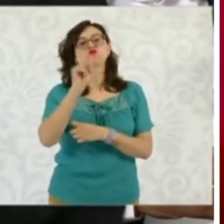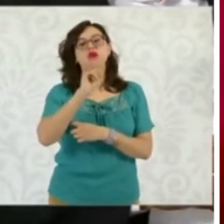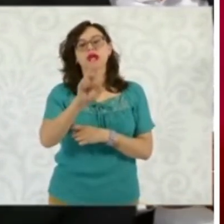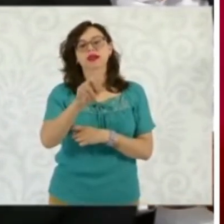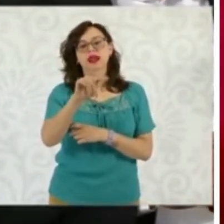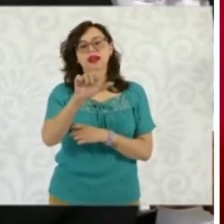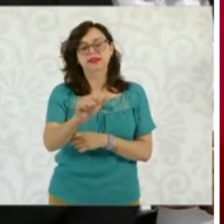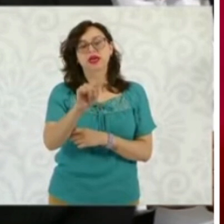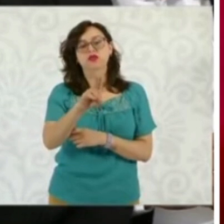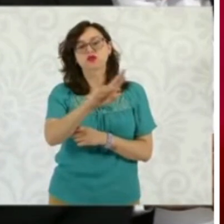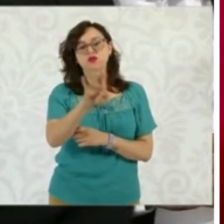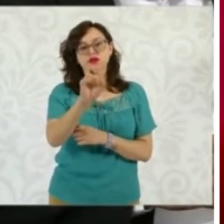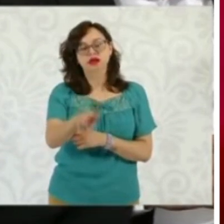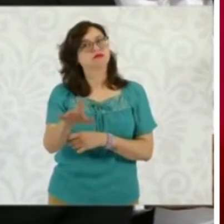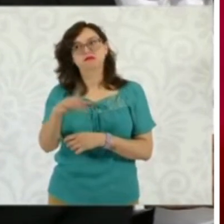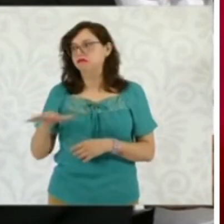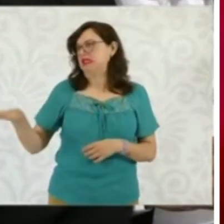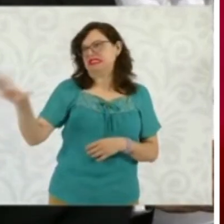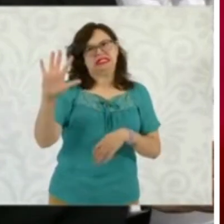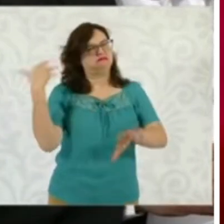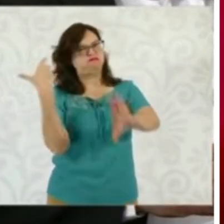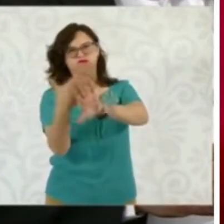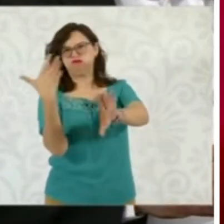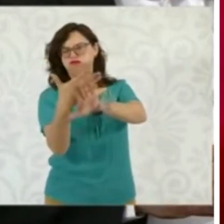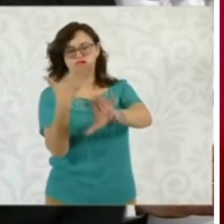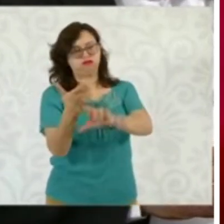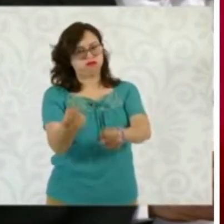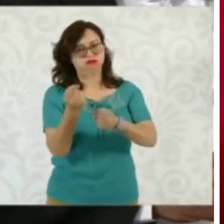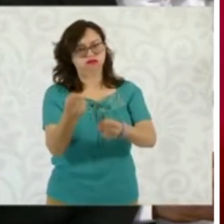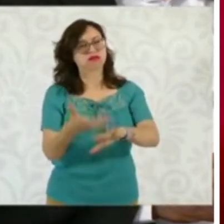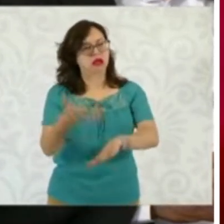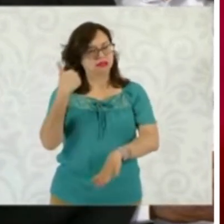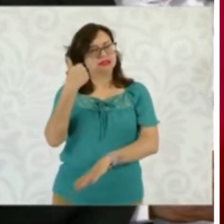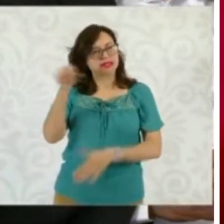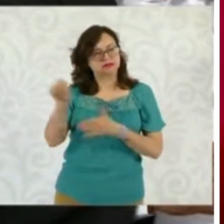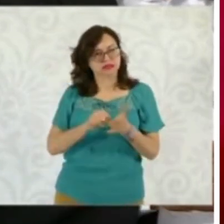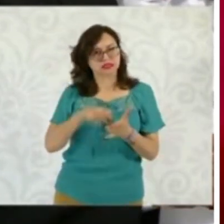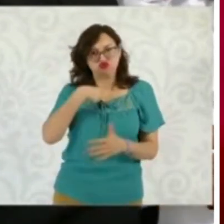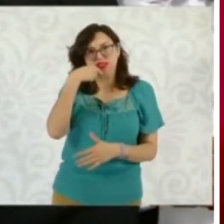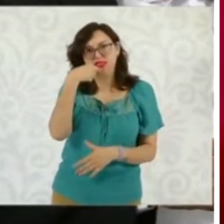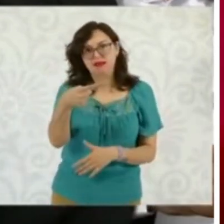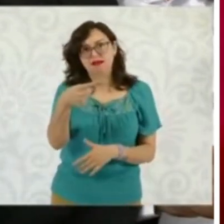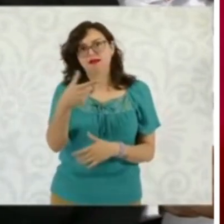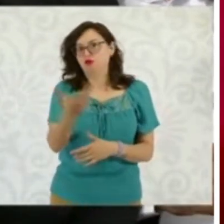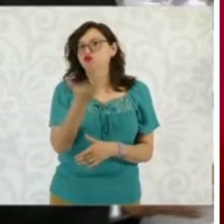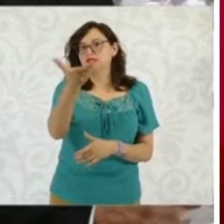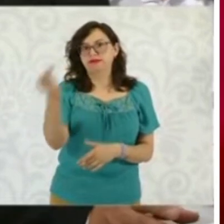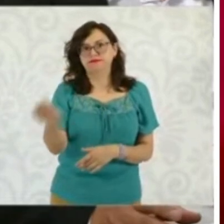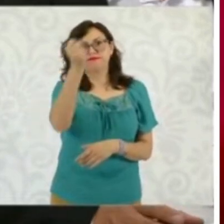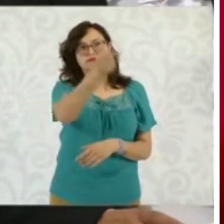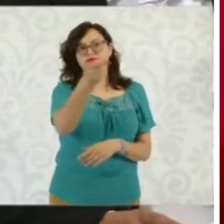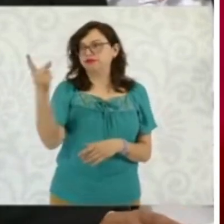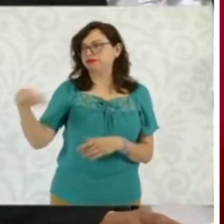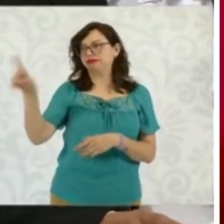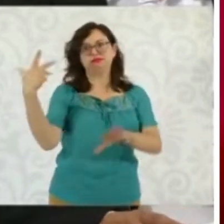hecho, este tema muy al principio de su administración, cuando la había nombrado como directora precisamente del canal. Hubo una primera serie de